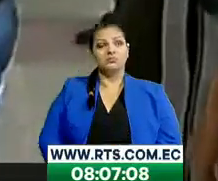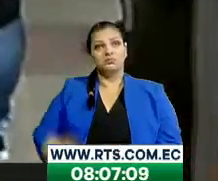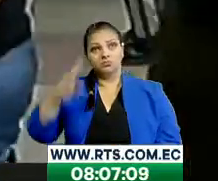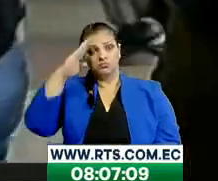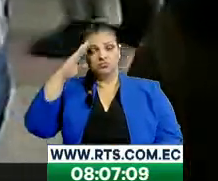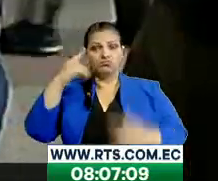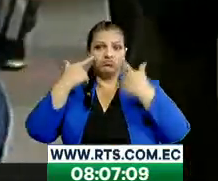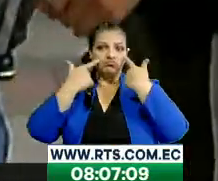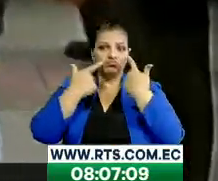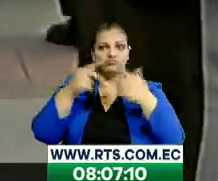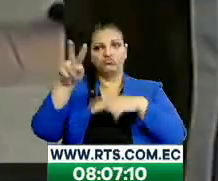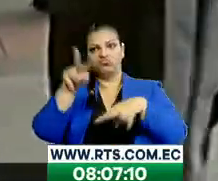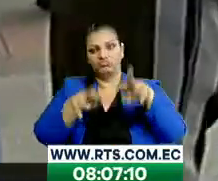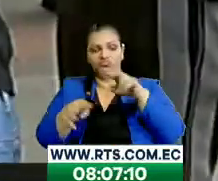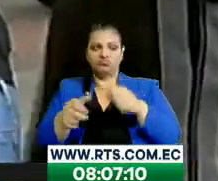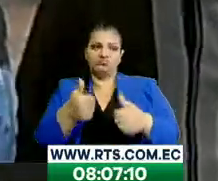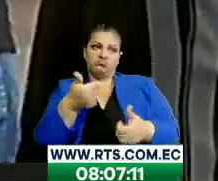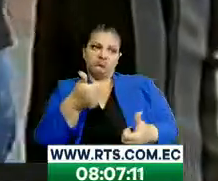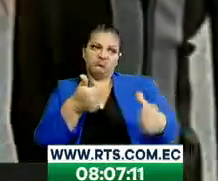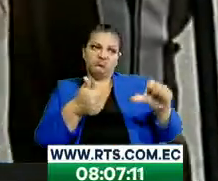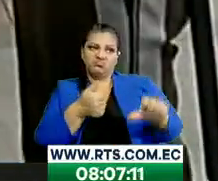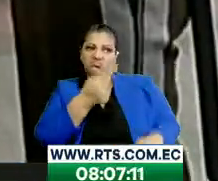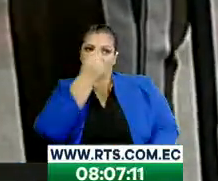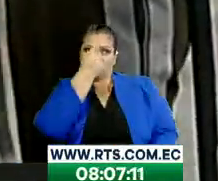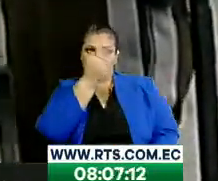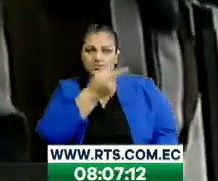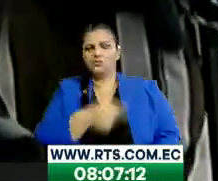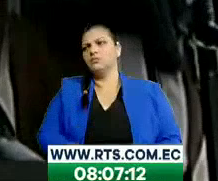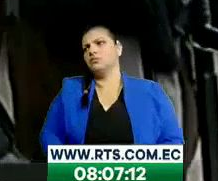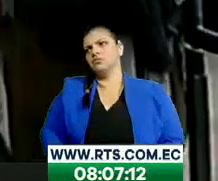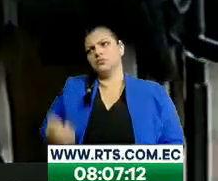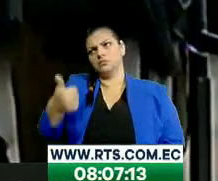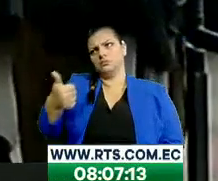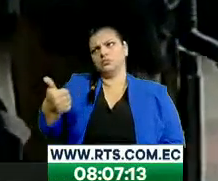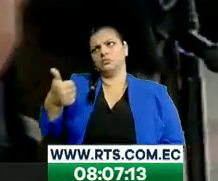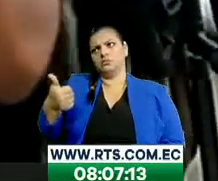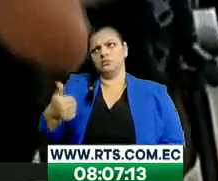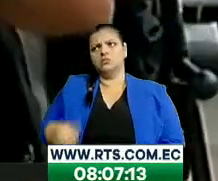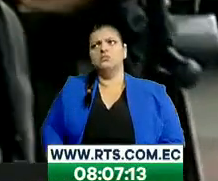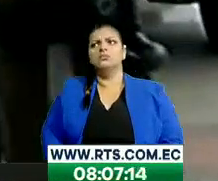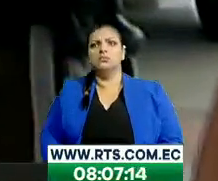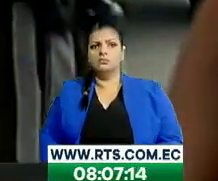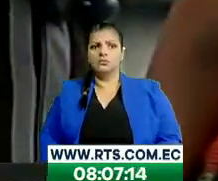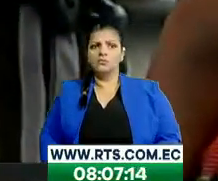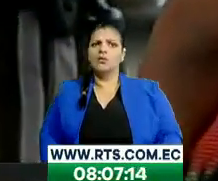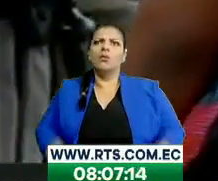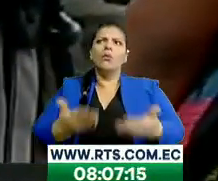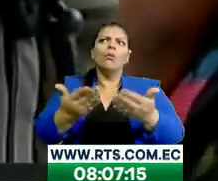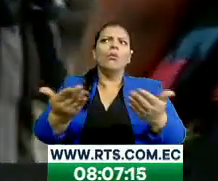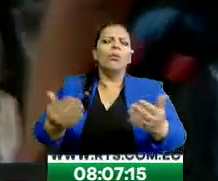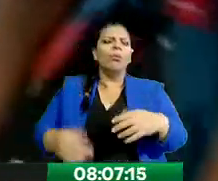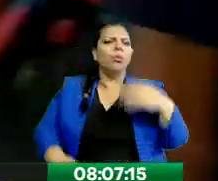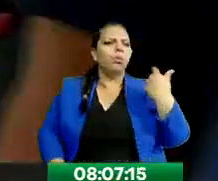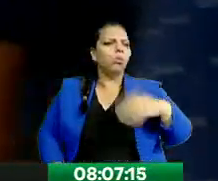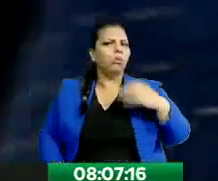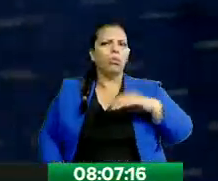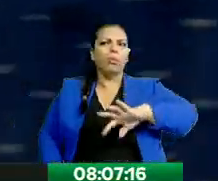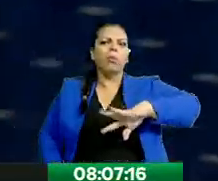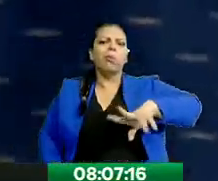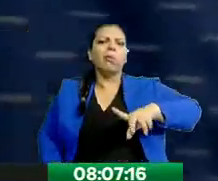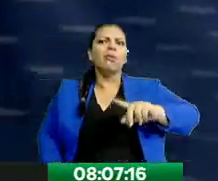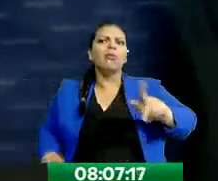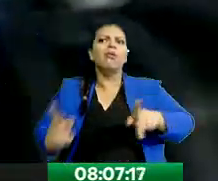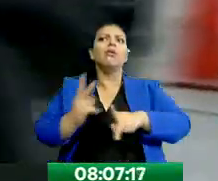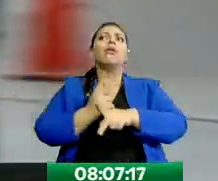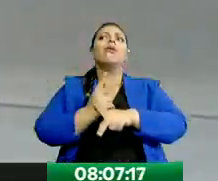el trabajo, el desarrollo de estos operativos? No, está bien, por lo que se ve muchas cosas, mucho peligro.